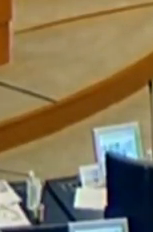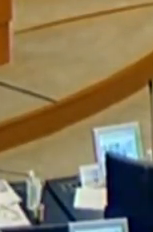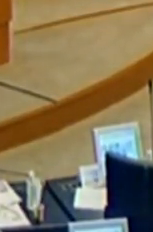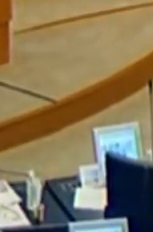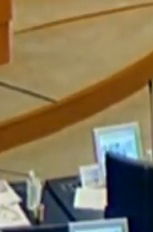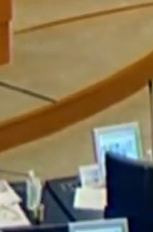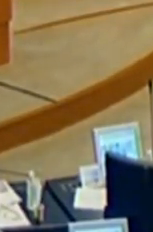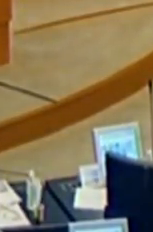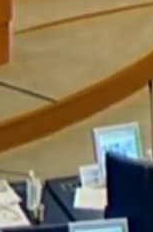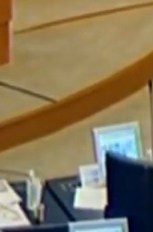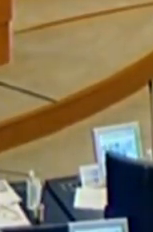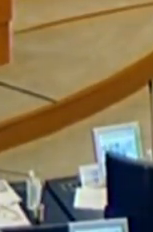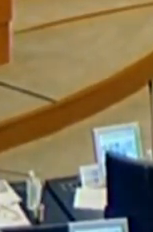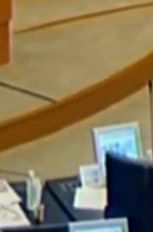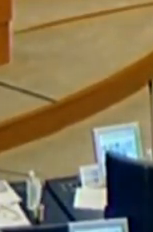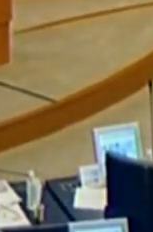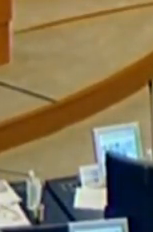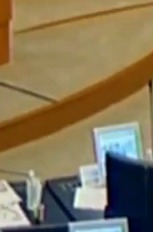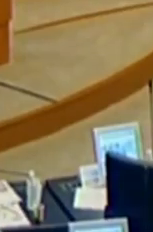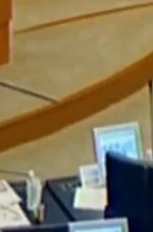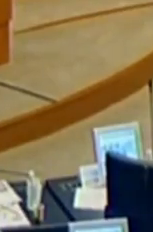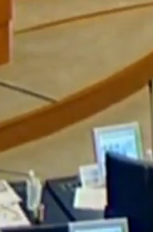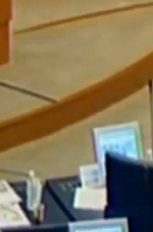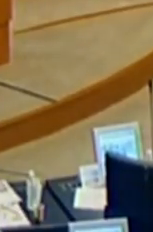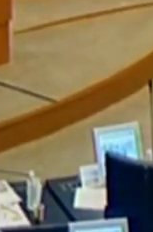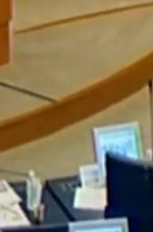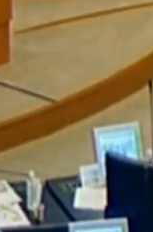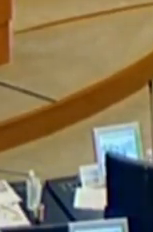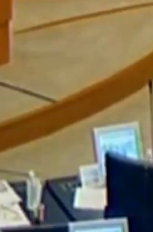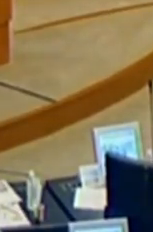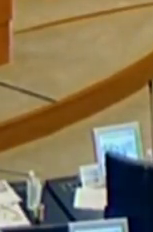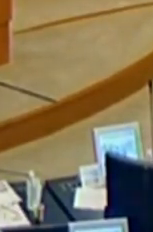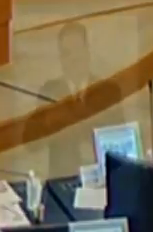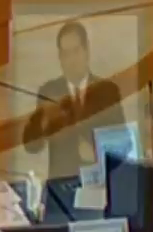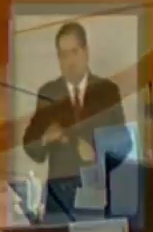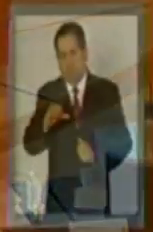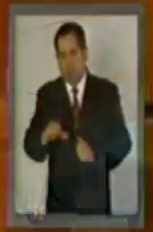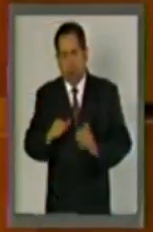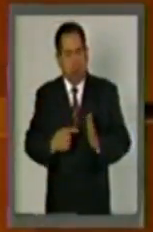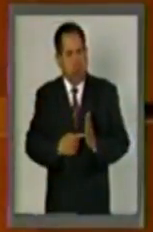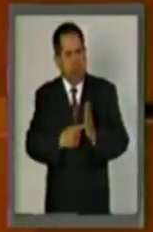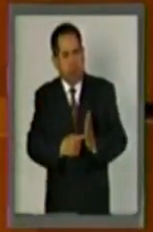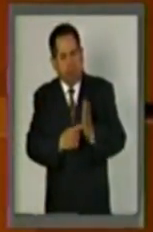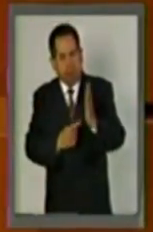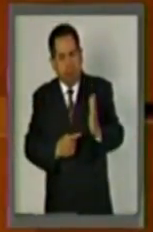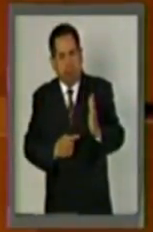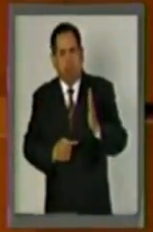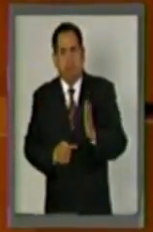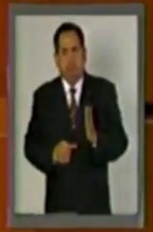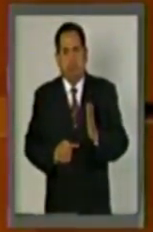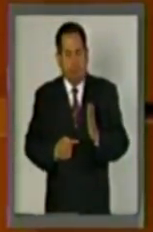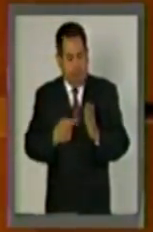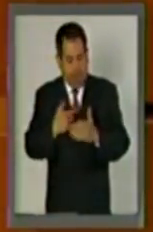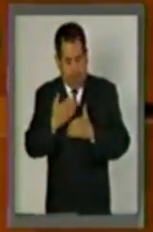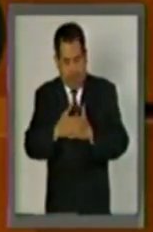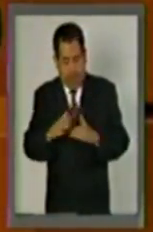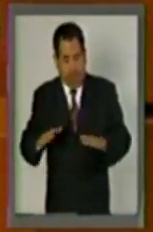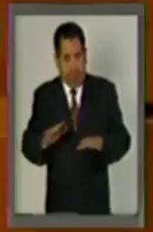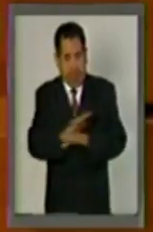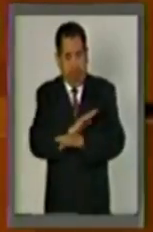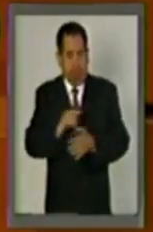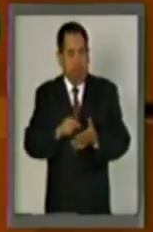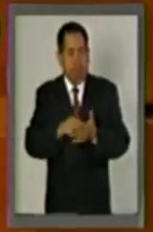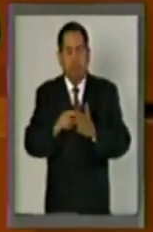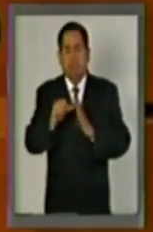Compañeras senadoras, senadores, hoy presento una iniciativa de reforma